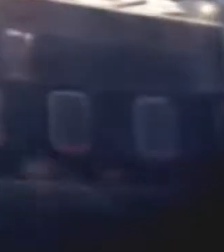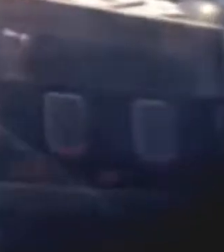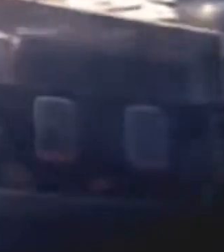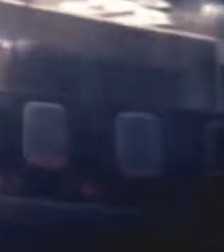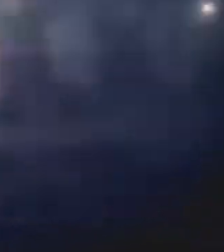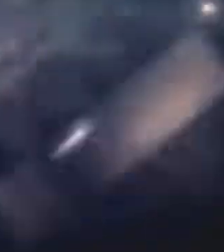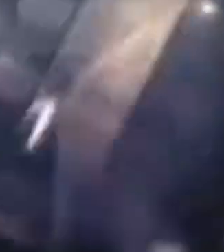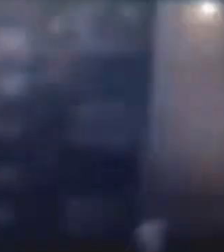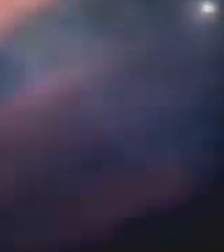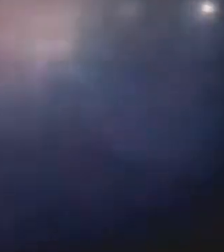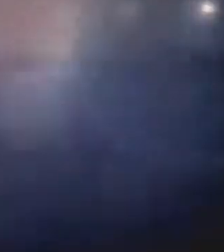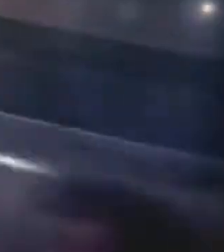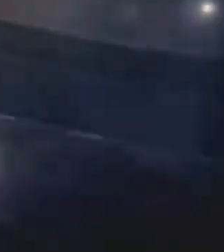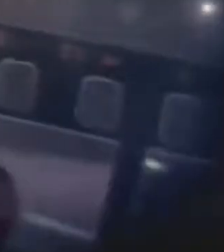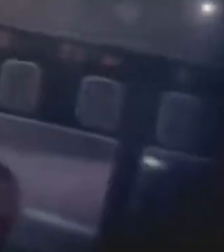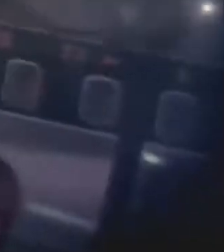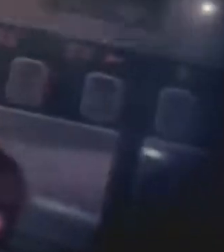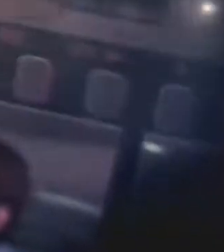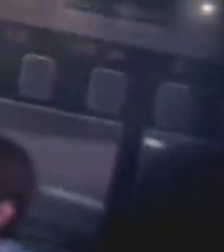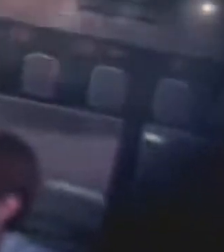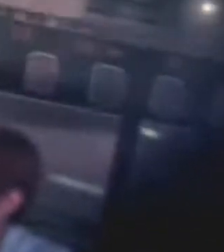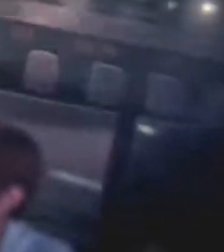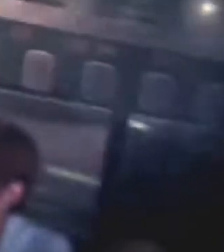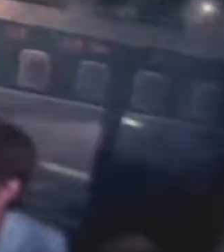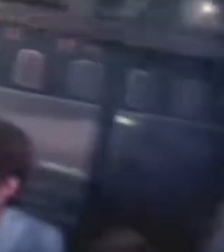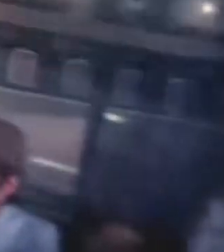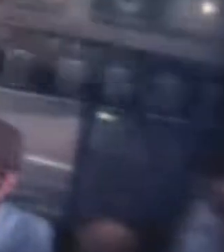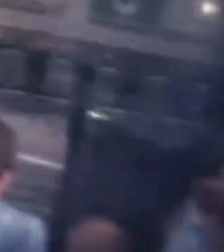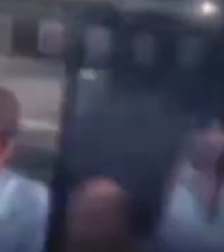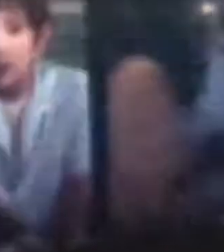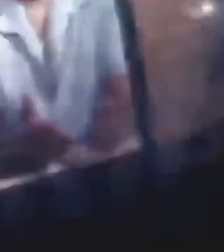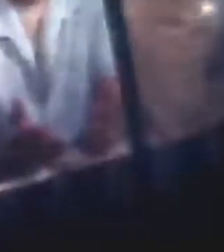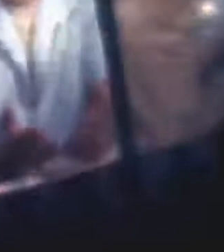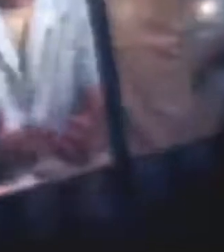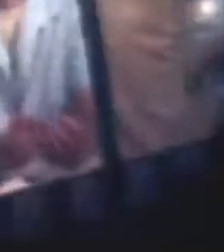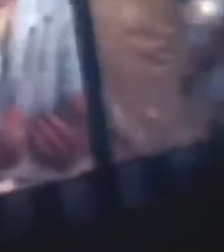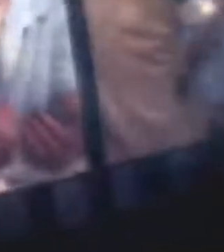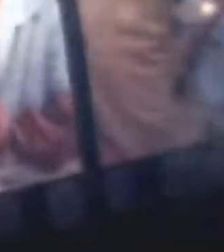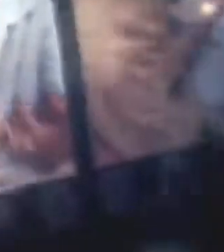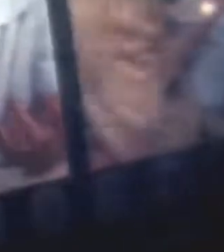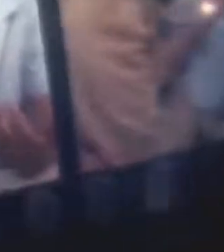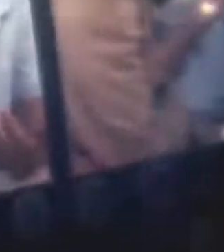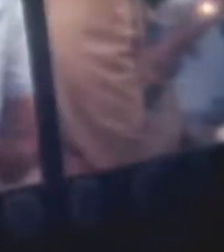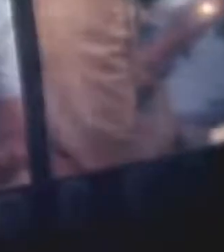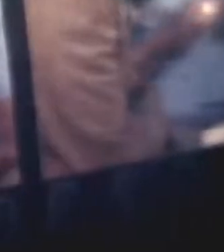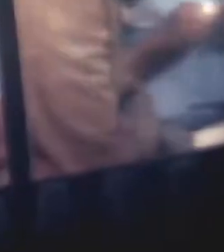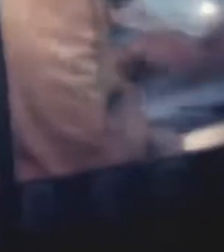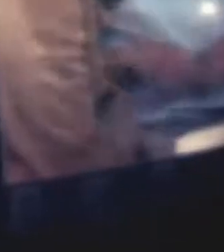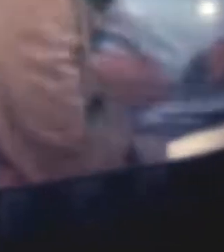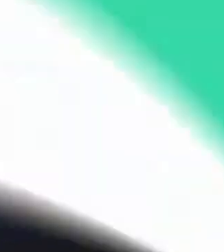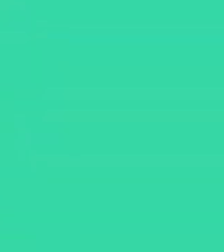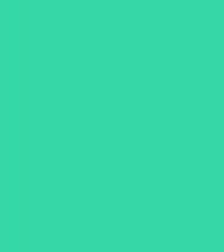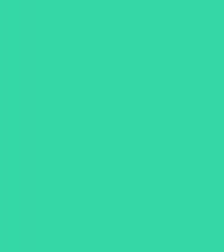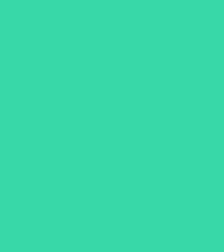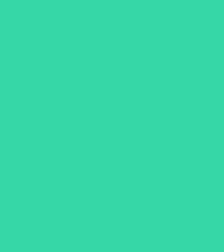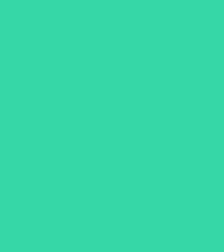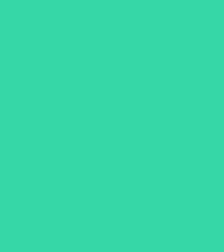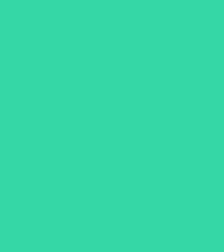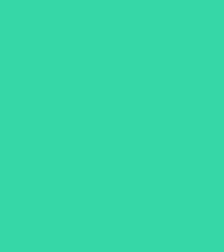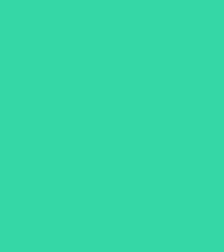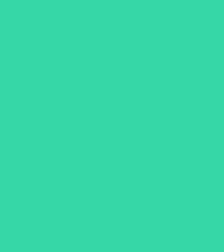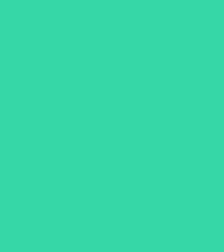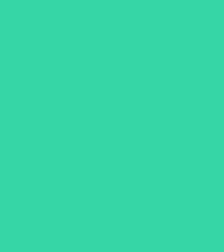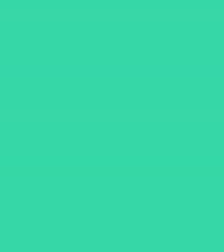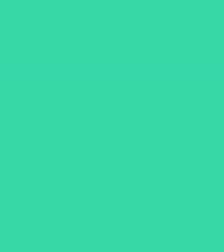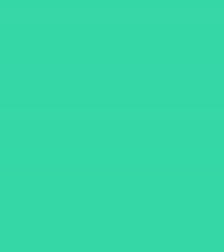De las cuales la peor. Marido como parte de un sistema, ha sido enseñado que por mucho de ser quien lleve el dinero a la casa, El cine